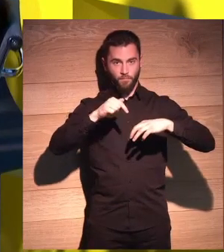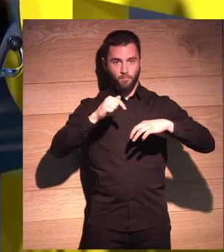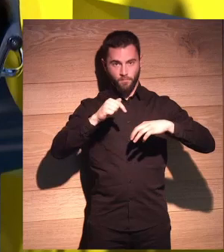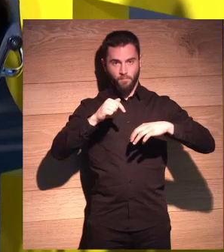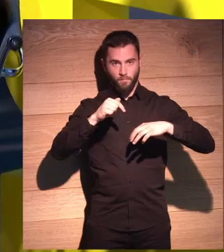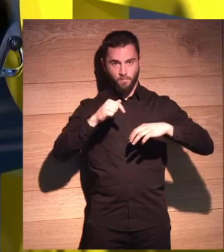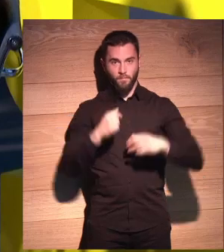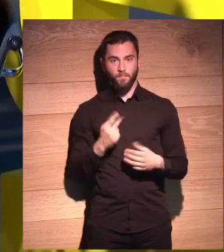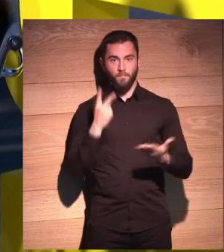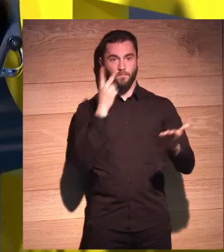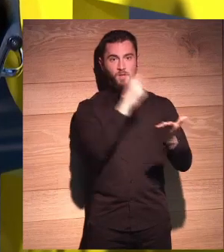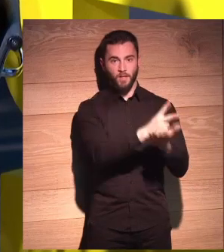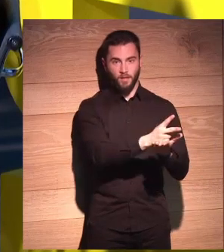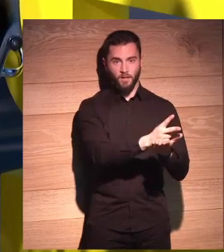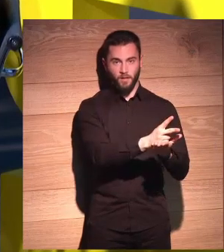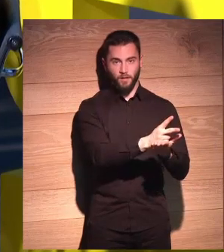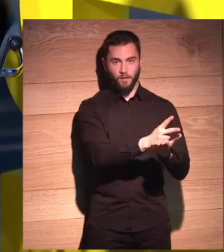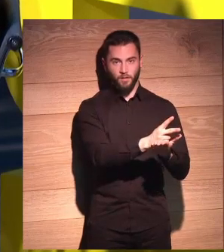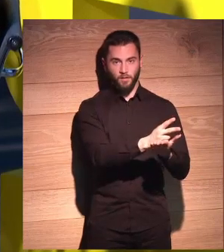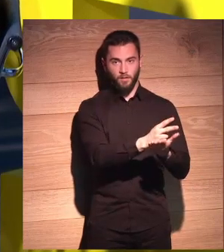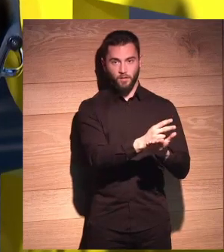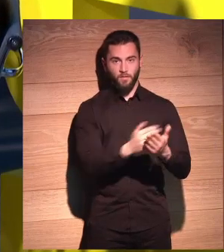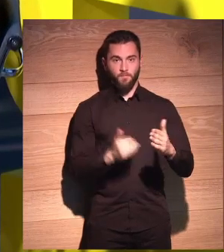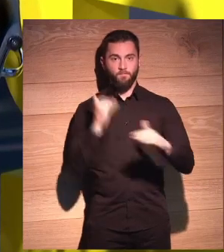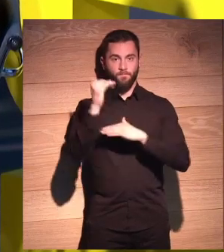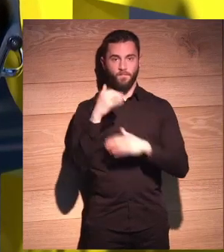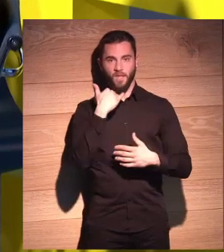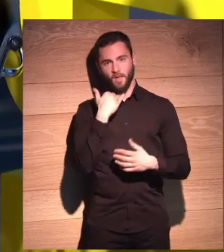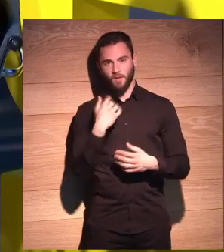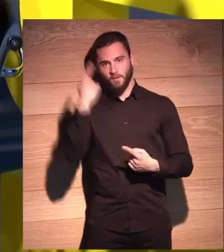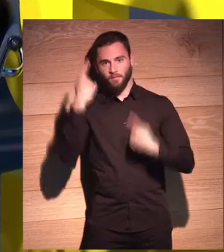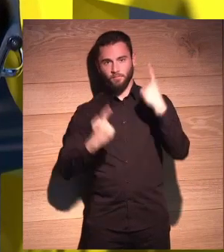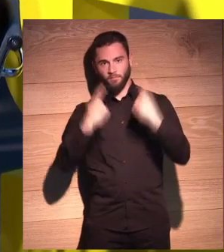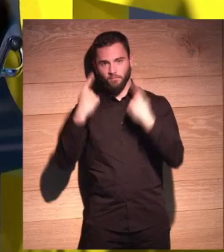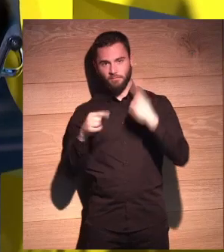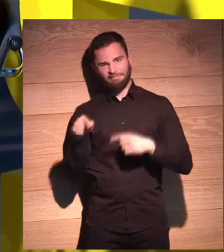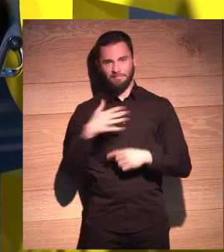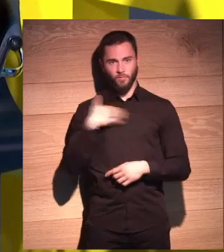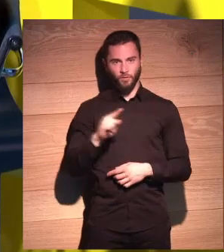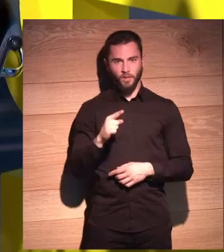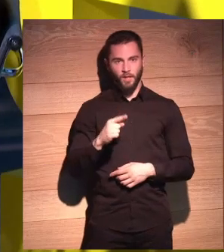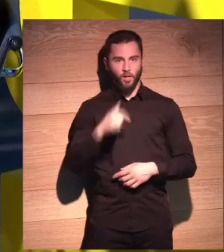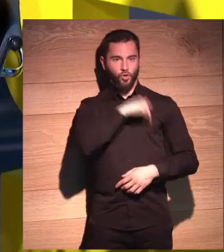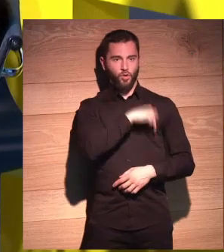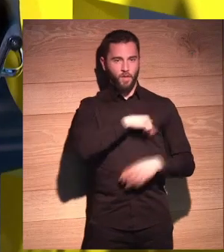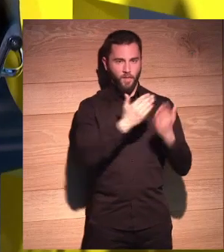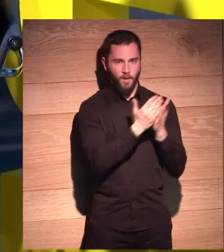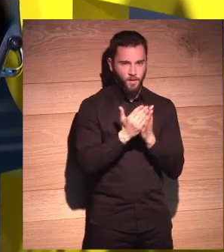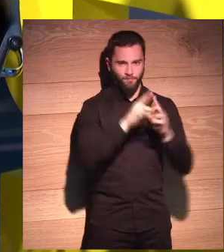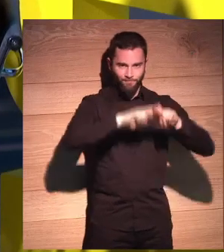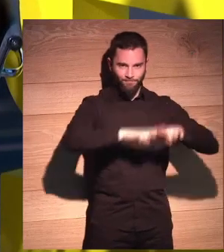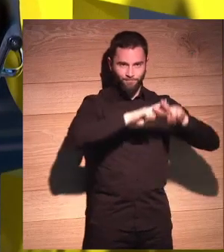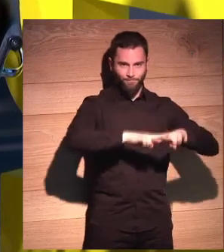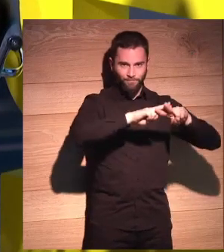respondido a ese reto que todavía algunos son un poco reticentes, que es estudiar la conciencia. Hay diferentes paradigmas para